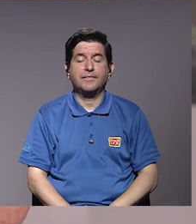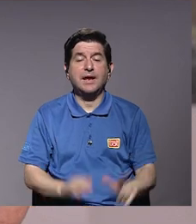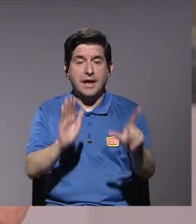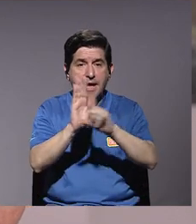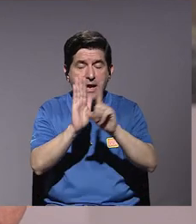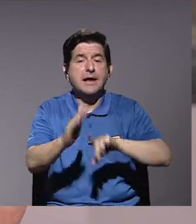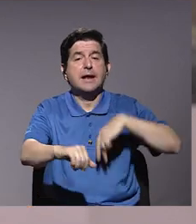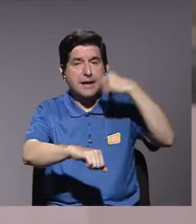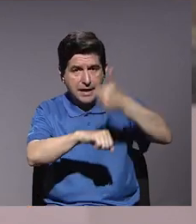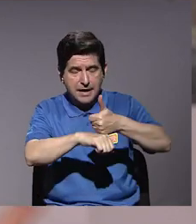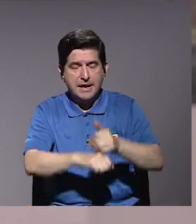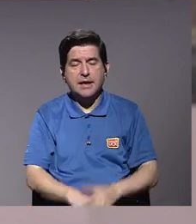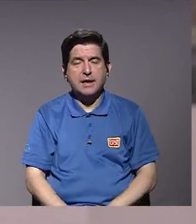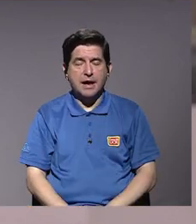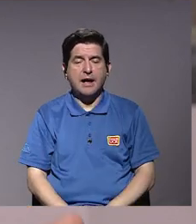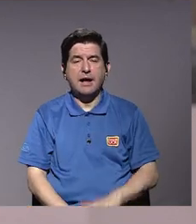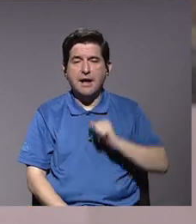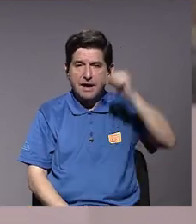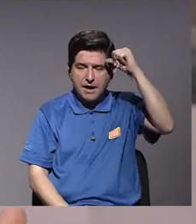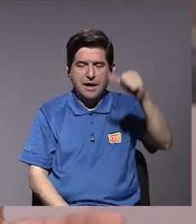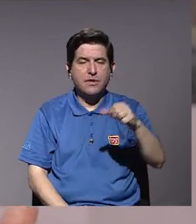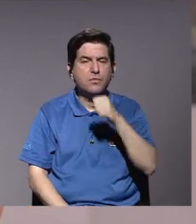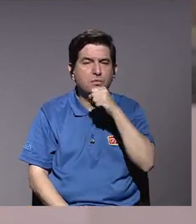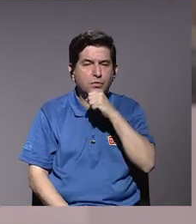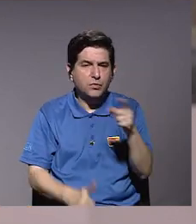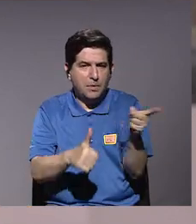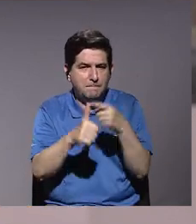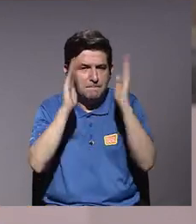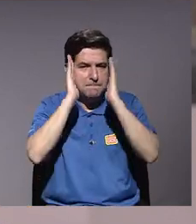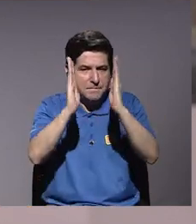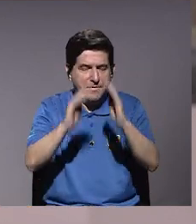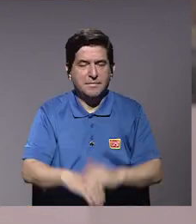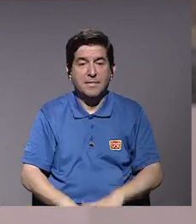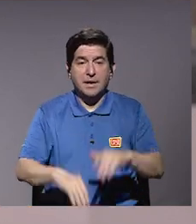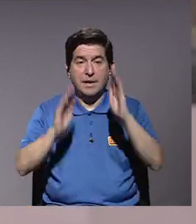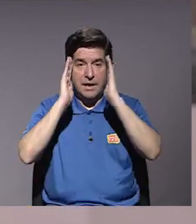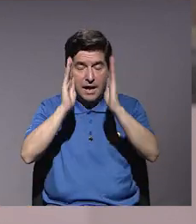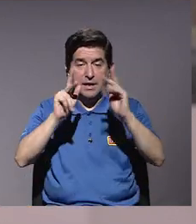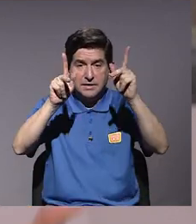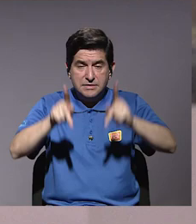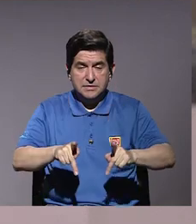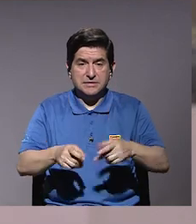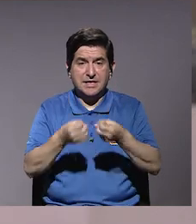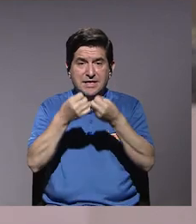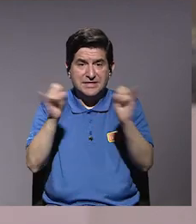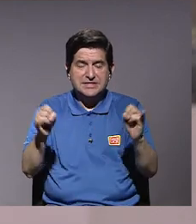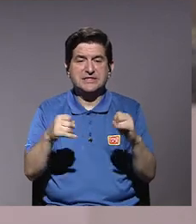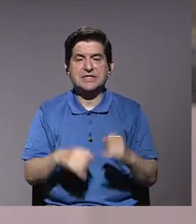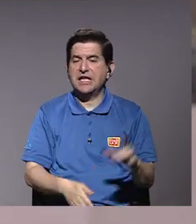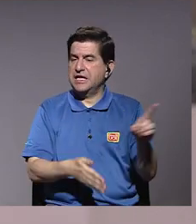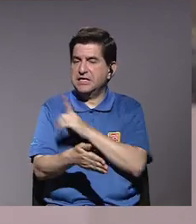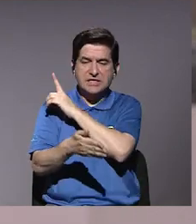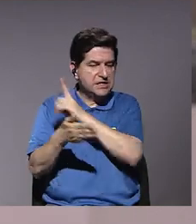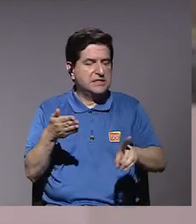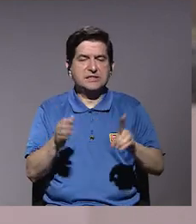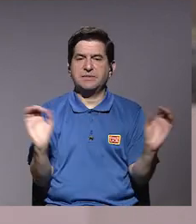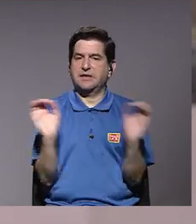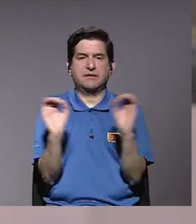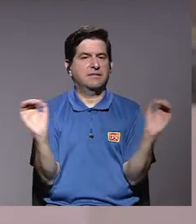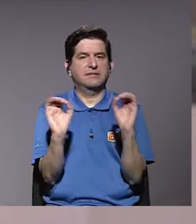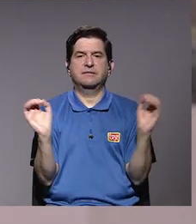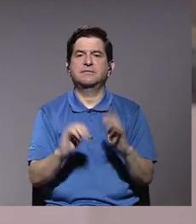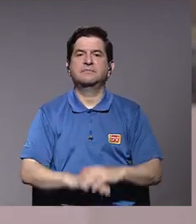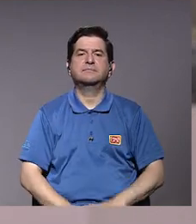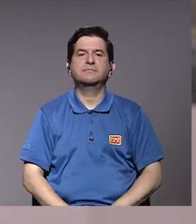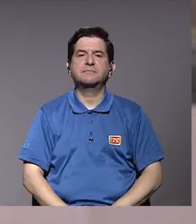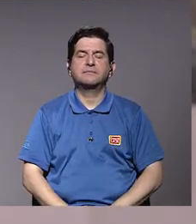discriminación, porque la ley está establecido que tiene que ser preferentemente. Entonces, tenemos que atender a las personas sin limitación, sin